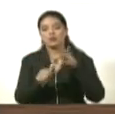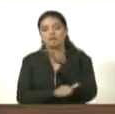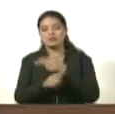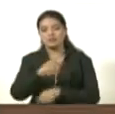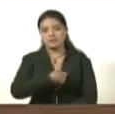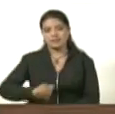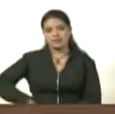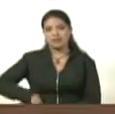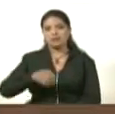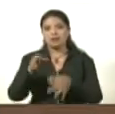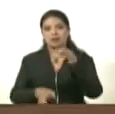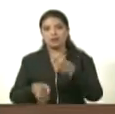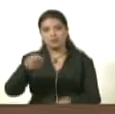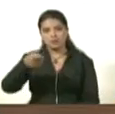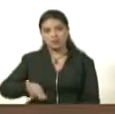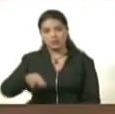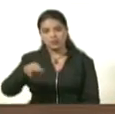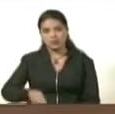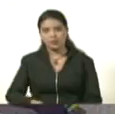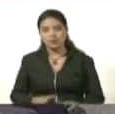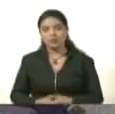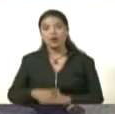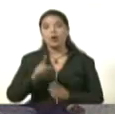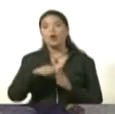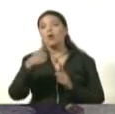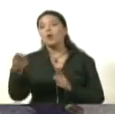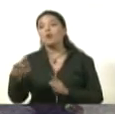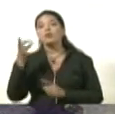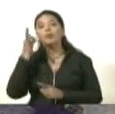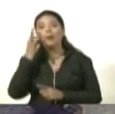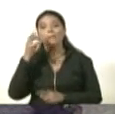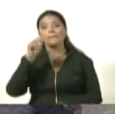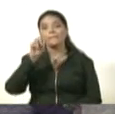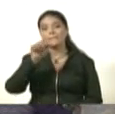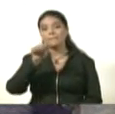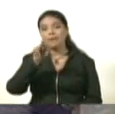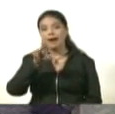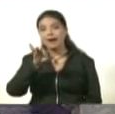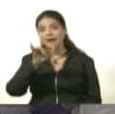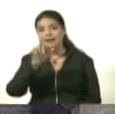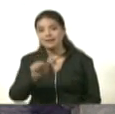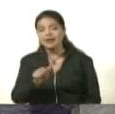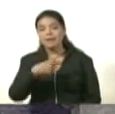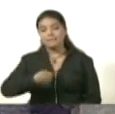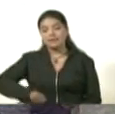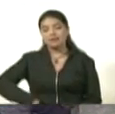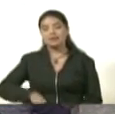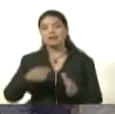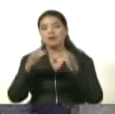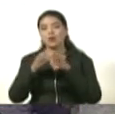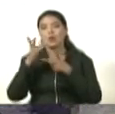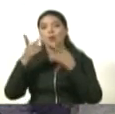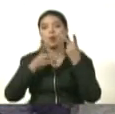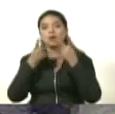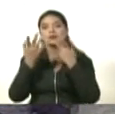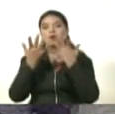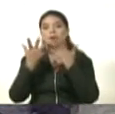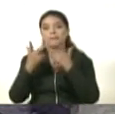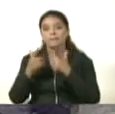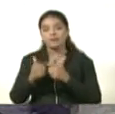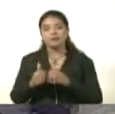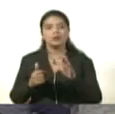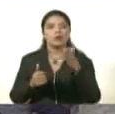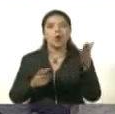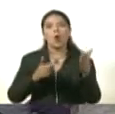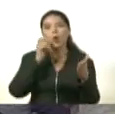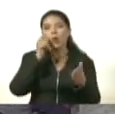de Justicia. Magistrada María Carolina Ameliach, presidenta de la Sala Político-Administrativo. Magistrado Iván